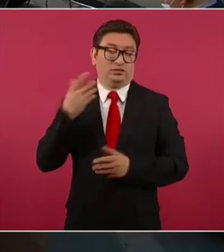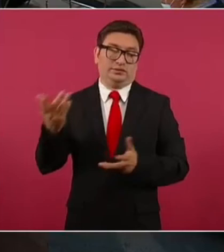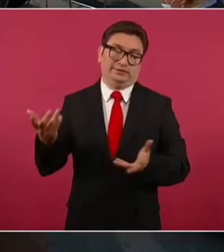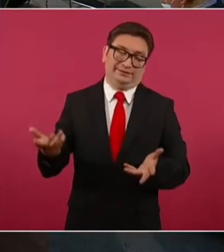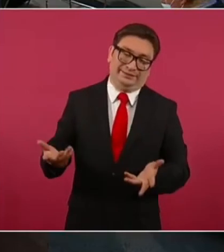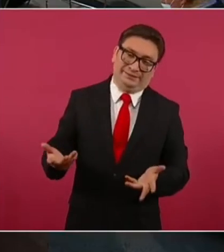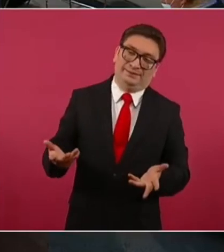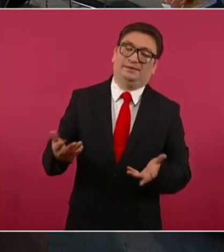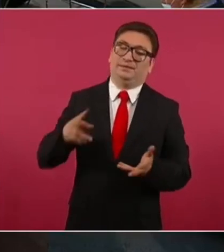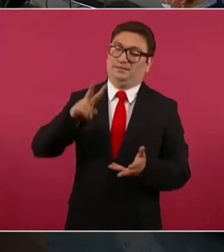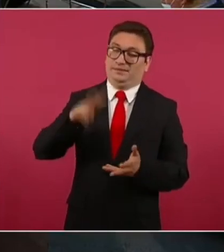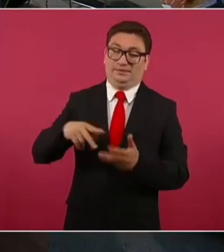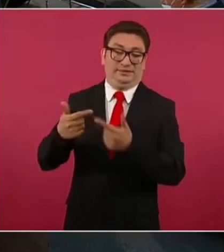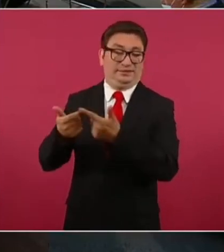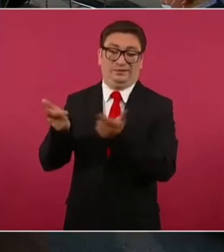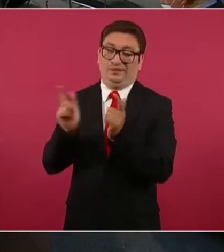porque ese era un grupo también